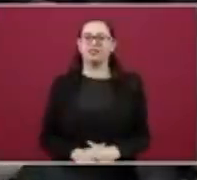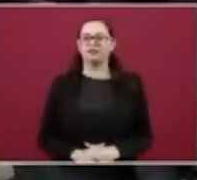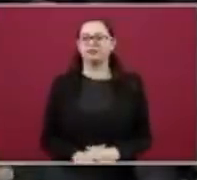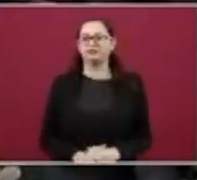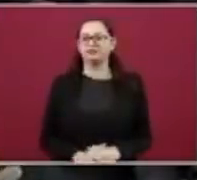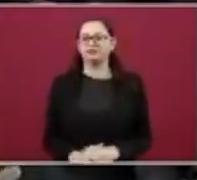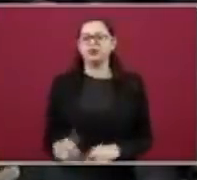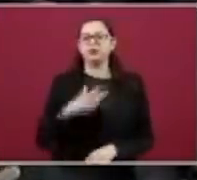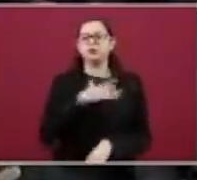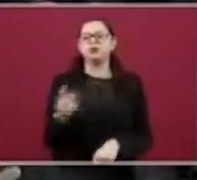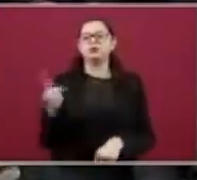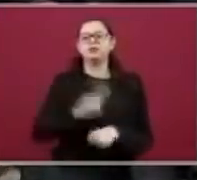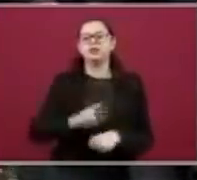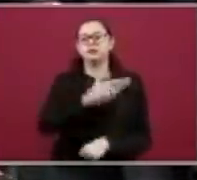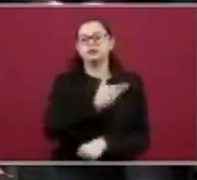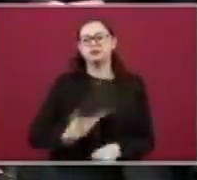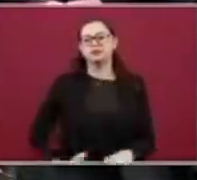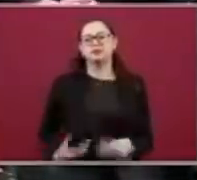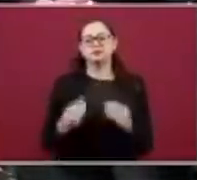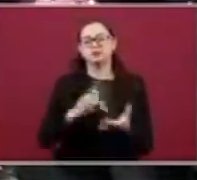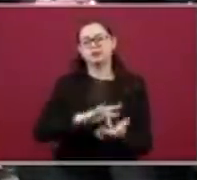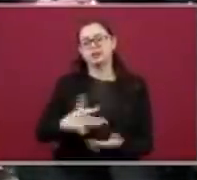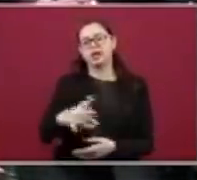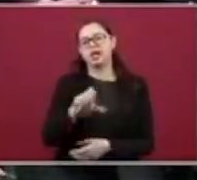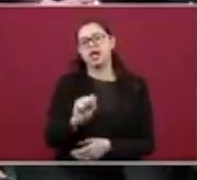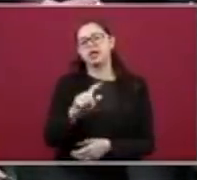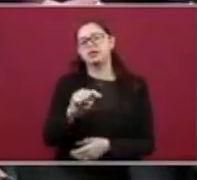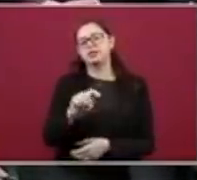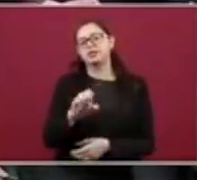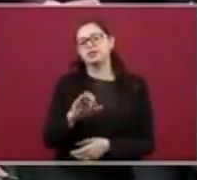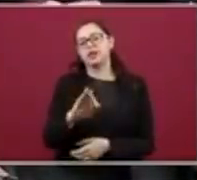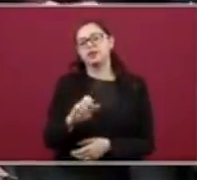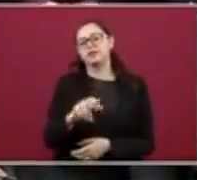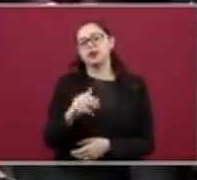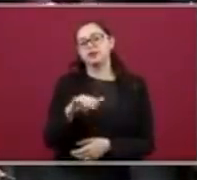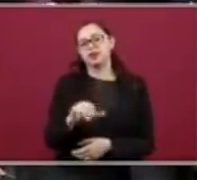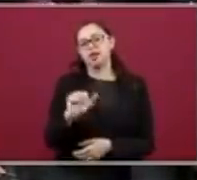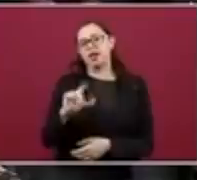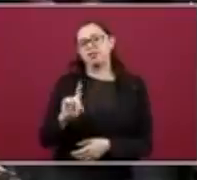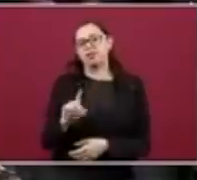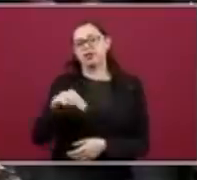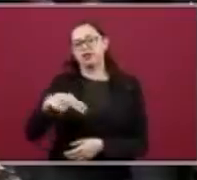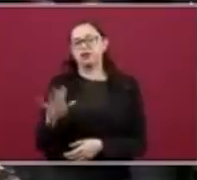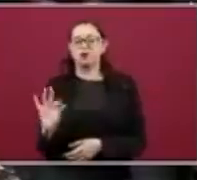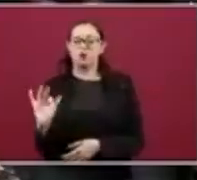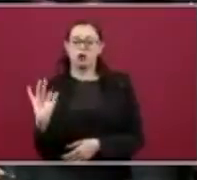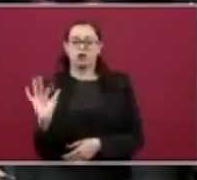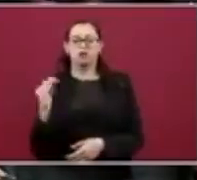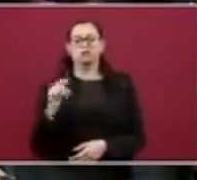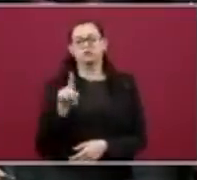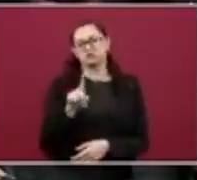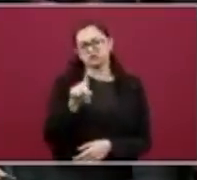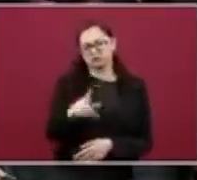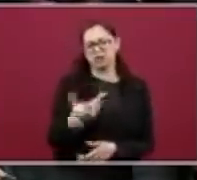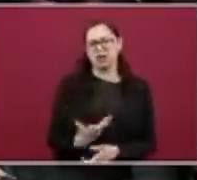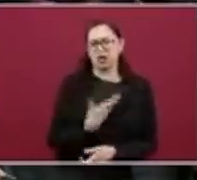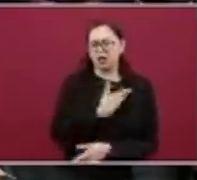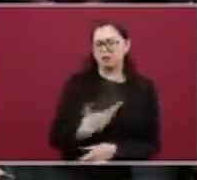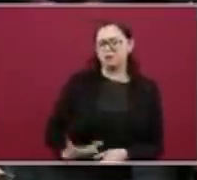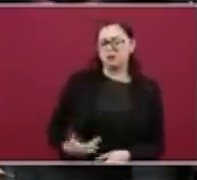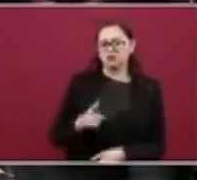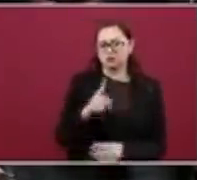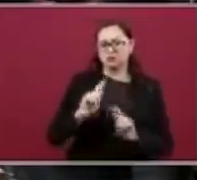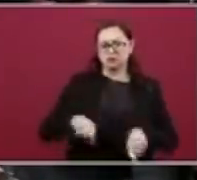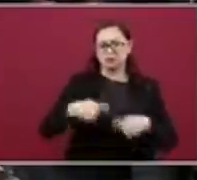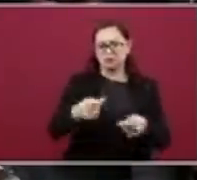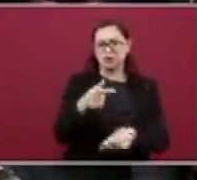Buenos días, presidente. Muchas gracias. Stephanie Ochoa, de ADN 40. Usted señala que el Ejecutivo tiene la posibilidad de nombrar a el jefe